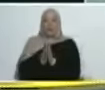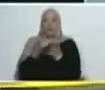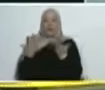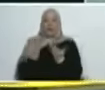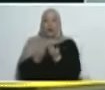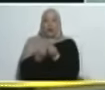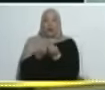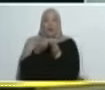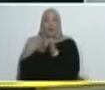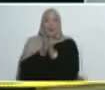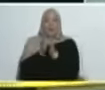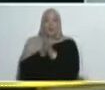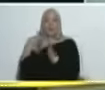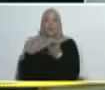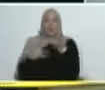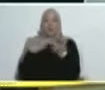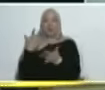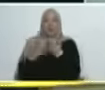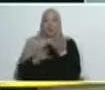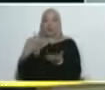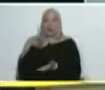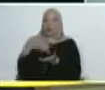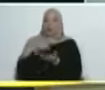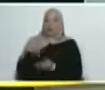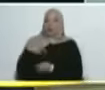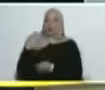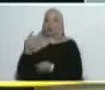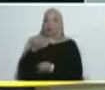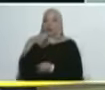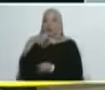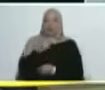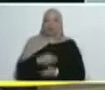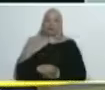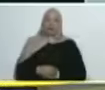compañeros, compañeras que puedo visualizar,